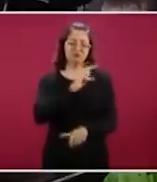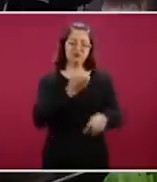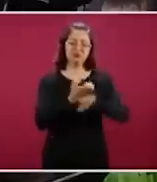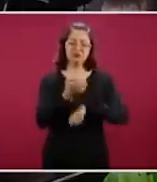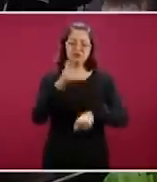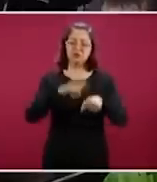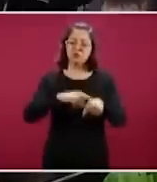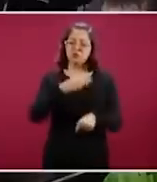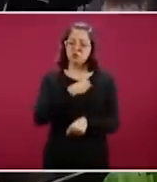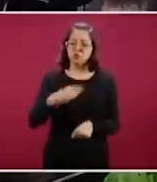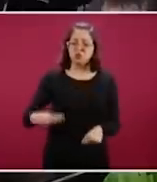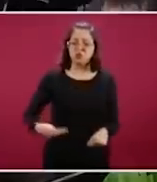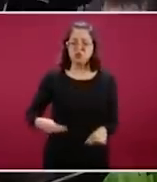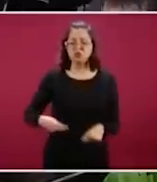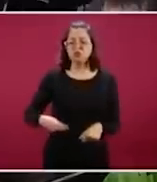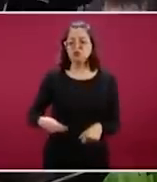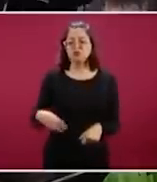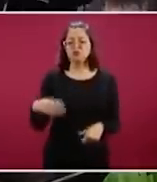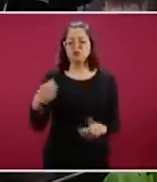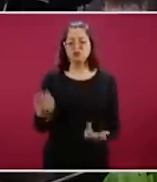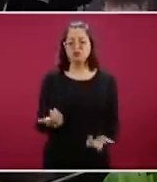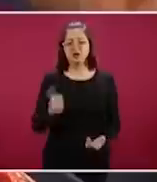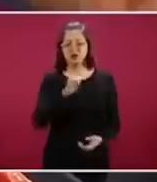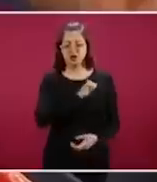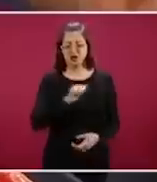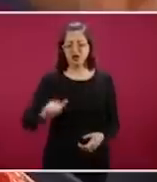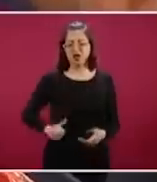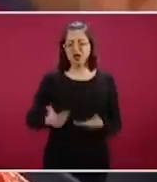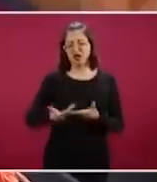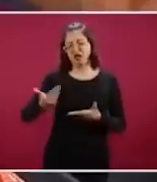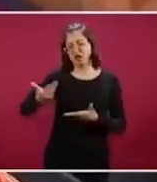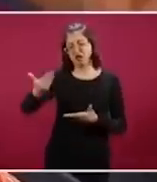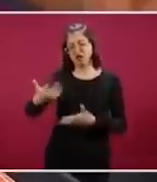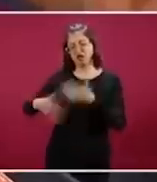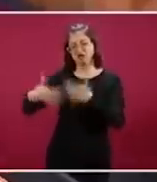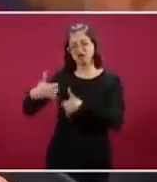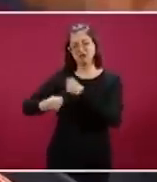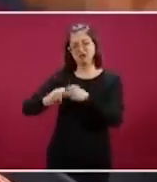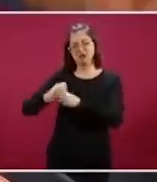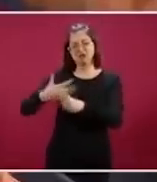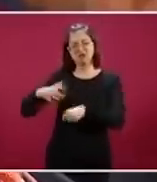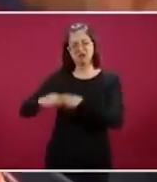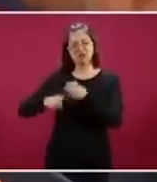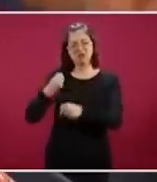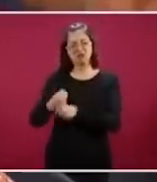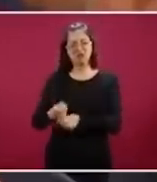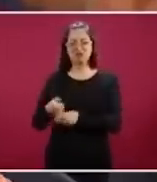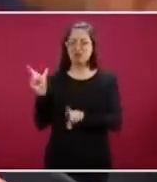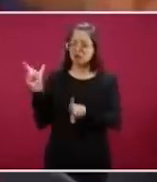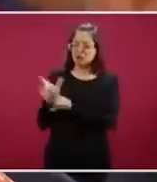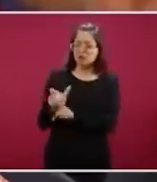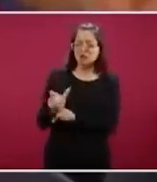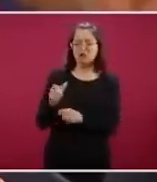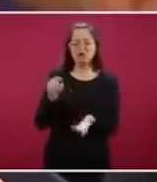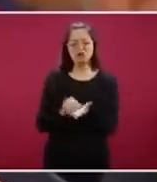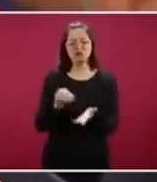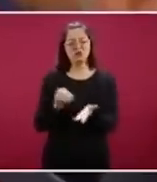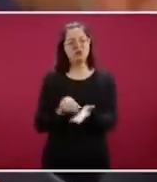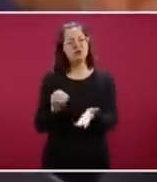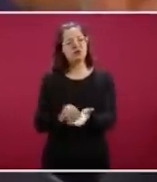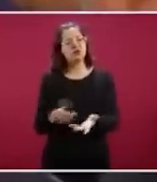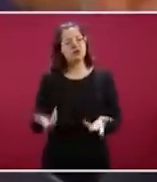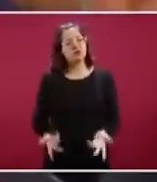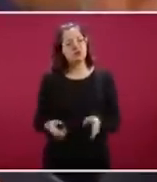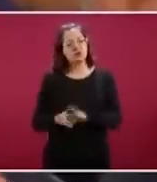como municipales, para los anteriores alcaldes. Hace 15 años, 10 años que han estado varios, y todavía traen las escoltas de municipales